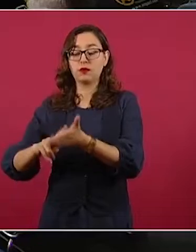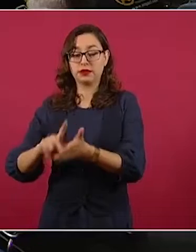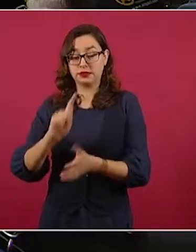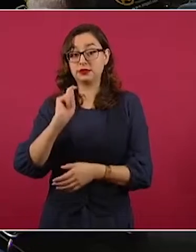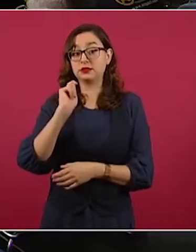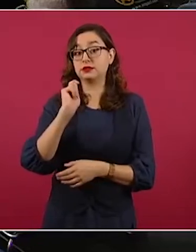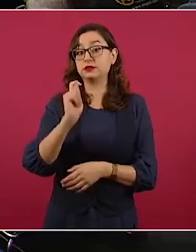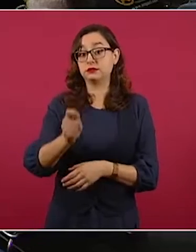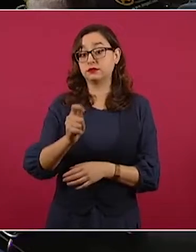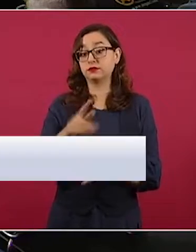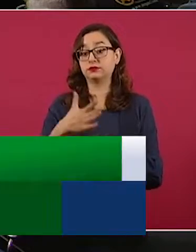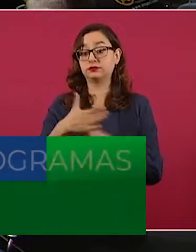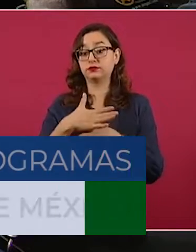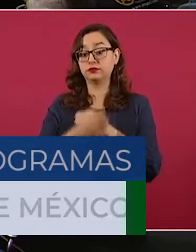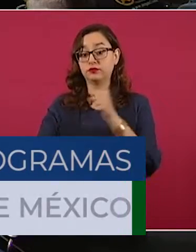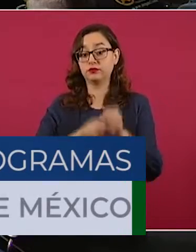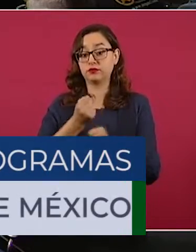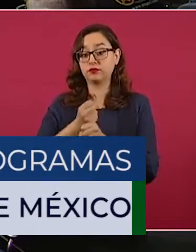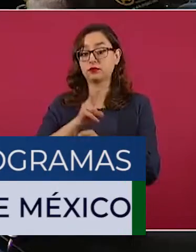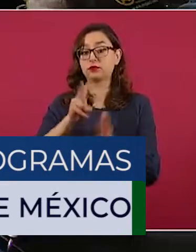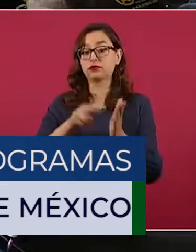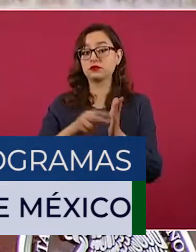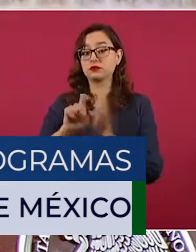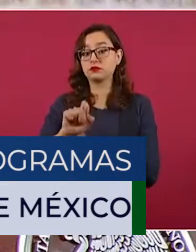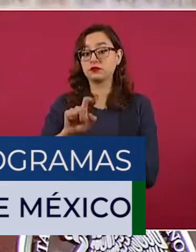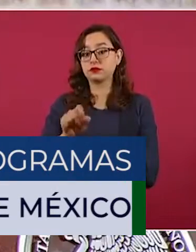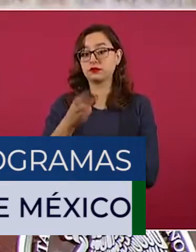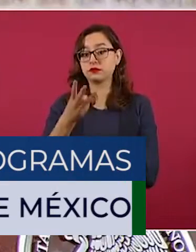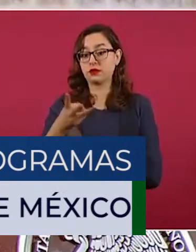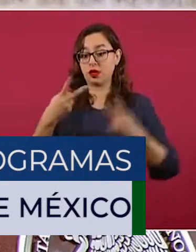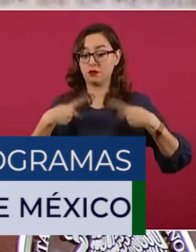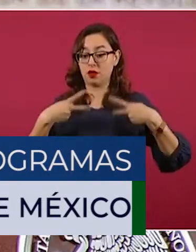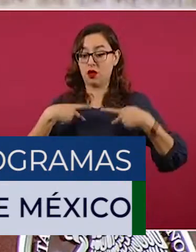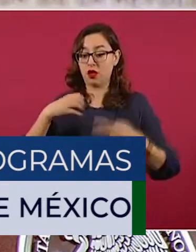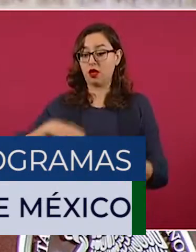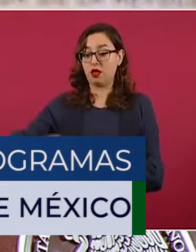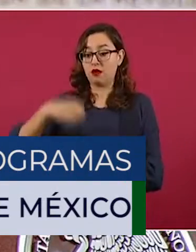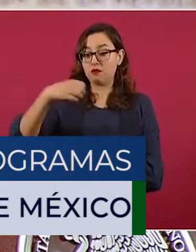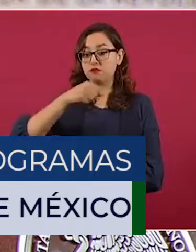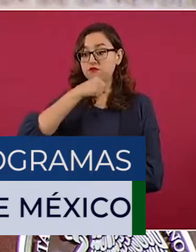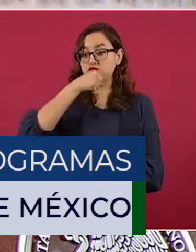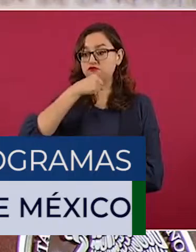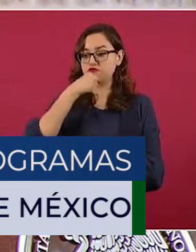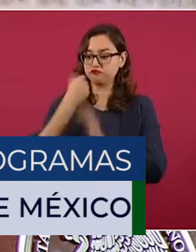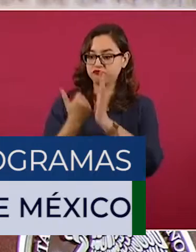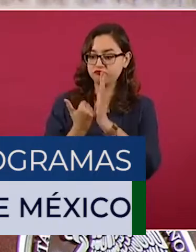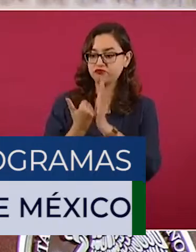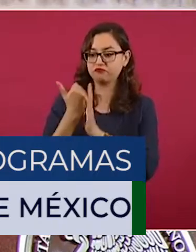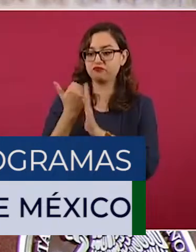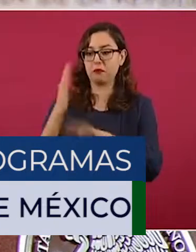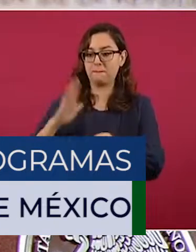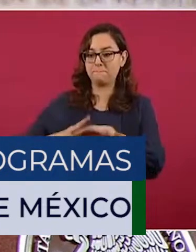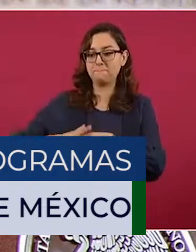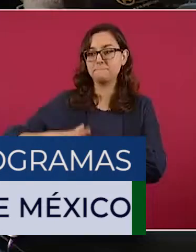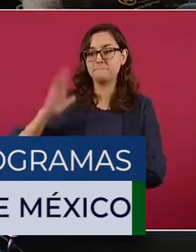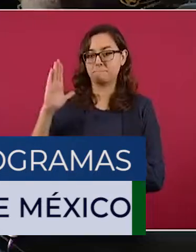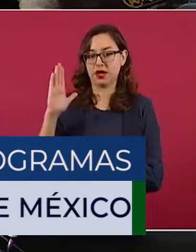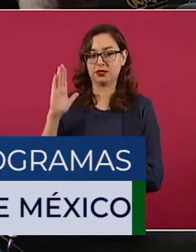incremento a las pensiones y en el 24,